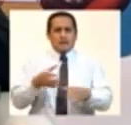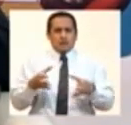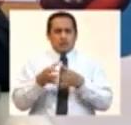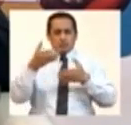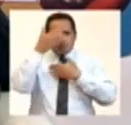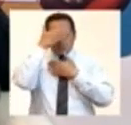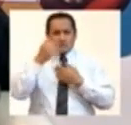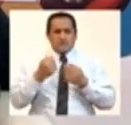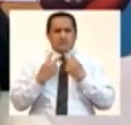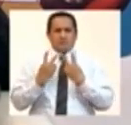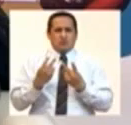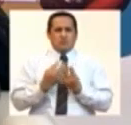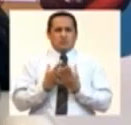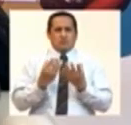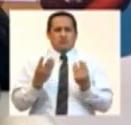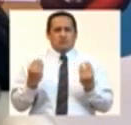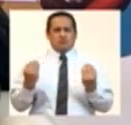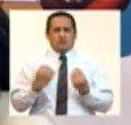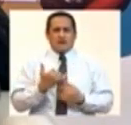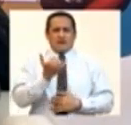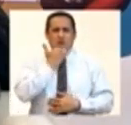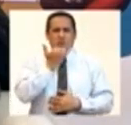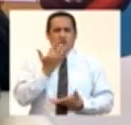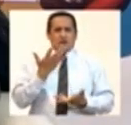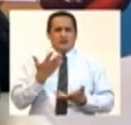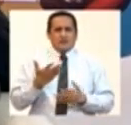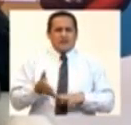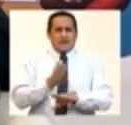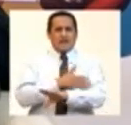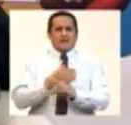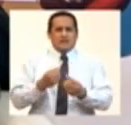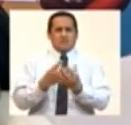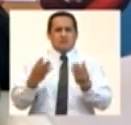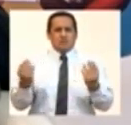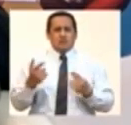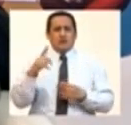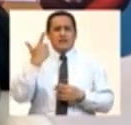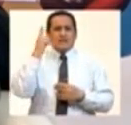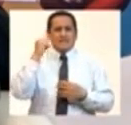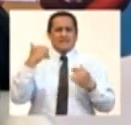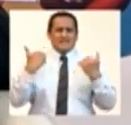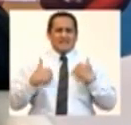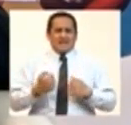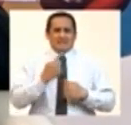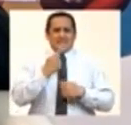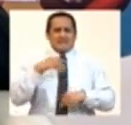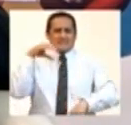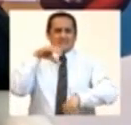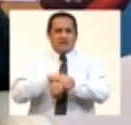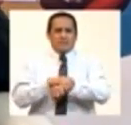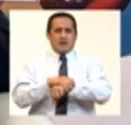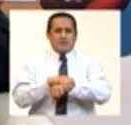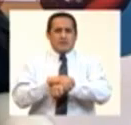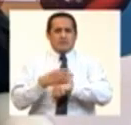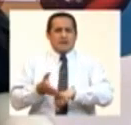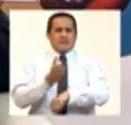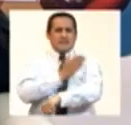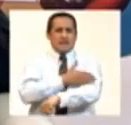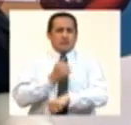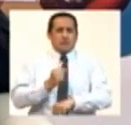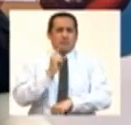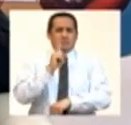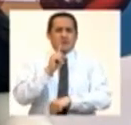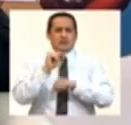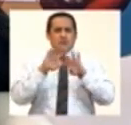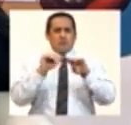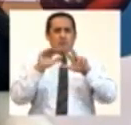las de Sendero. He visto que cometieron una serie de errores, la mayoría de sus líderes ya estaba capturada en el